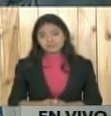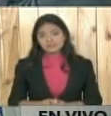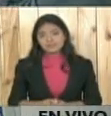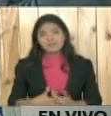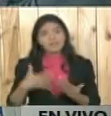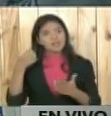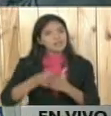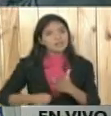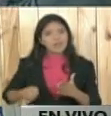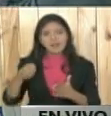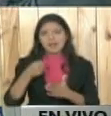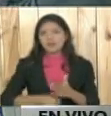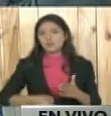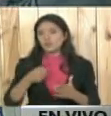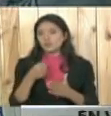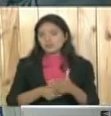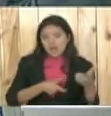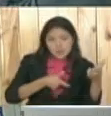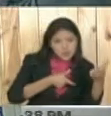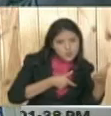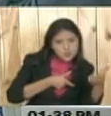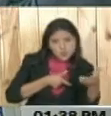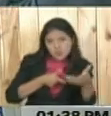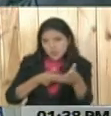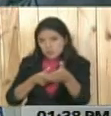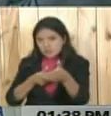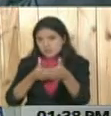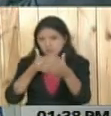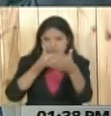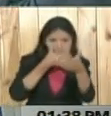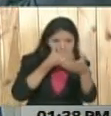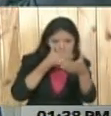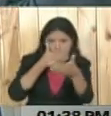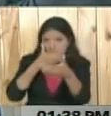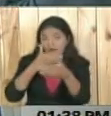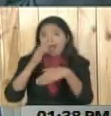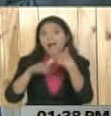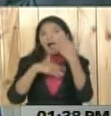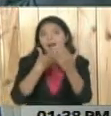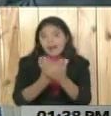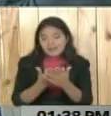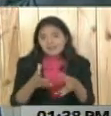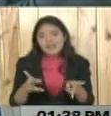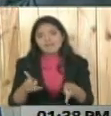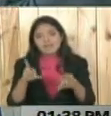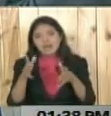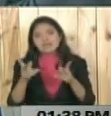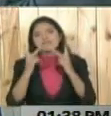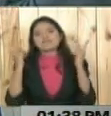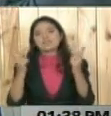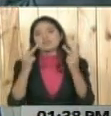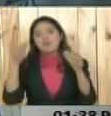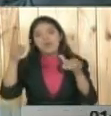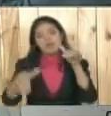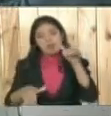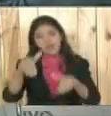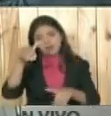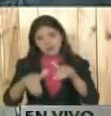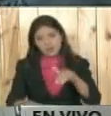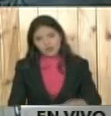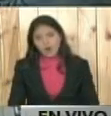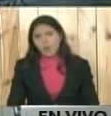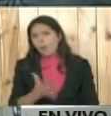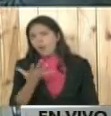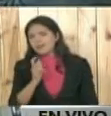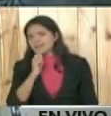la lucha armada de las montañas, desde la insurrección popular hasta las victorias electorales. ¿Cuál es el